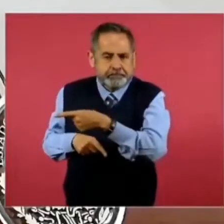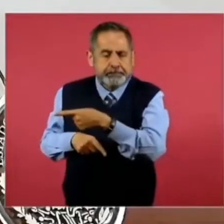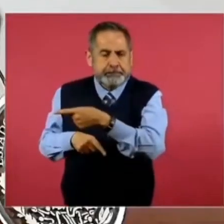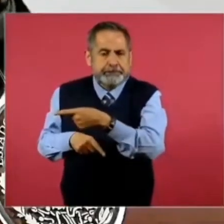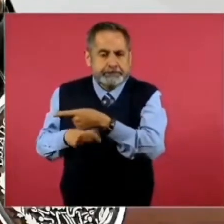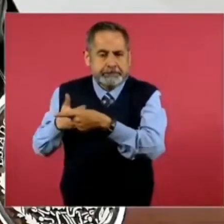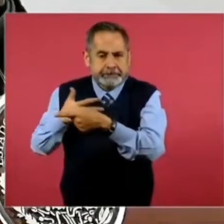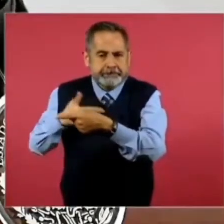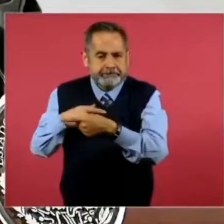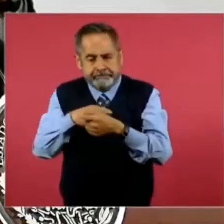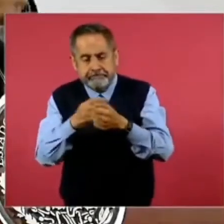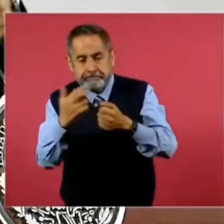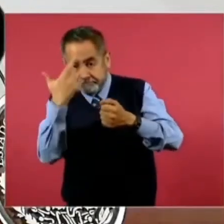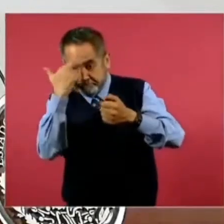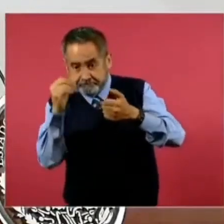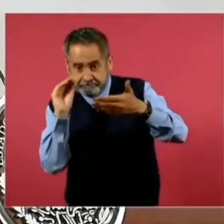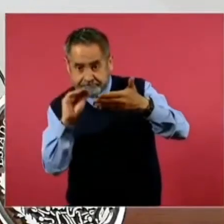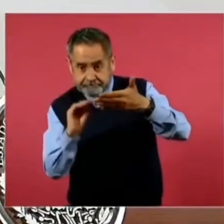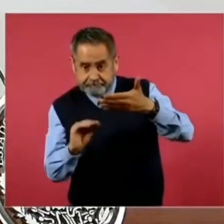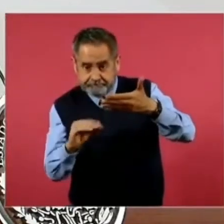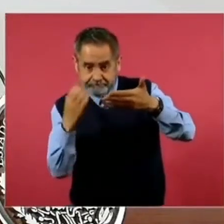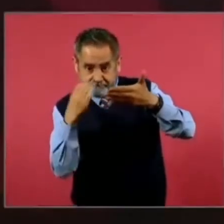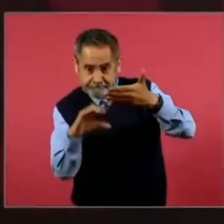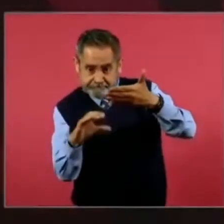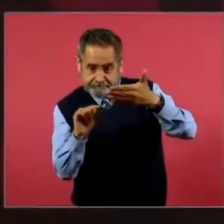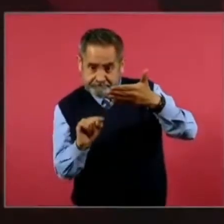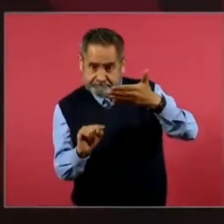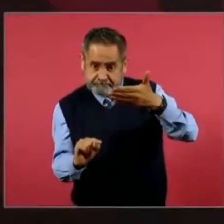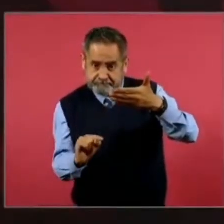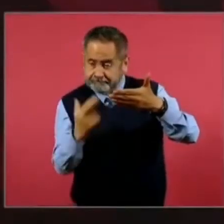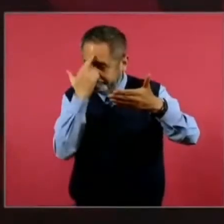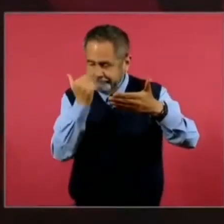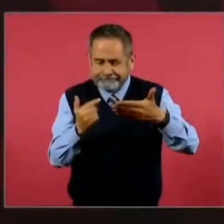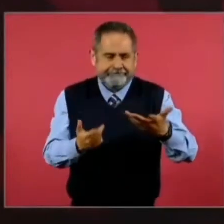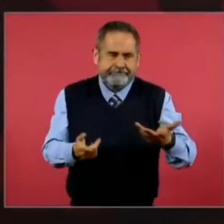y el argumento que utilizaron para darle